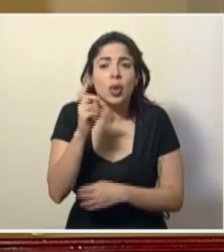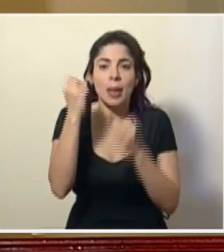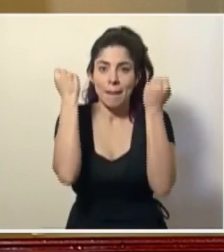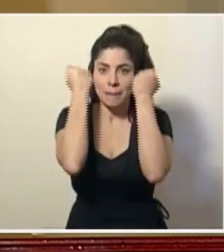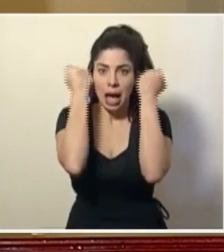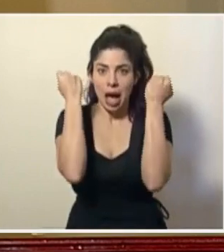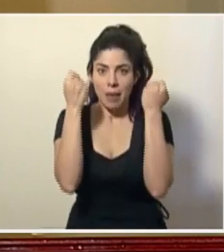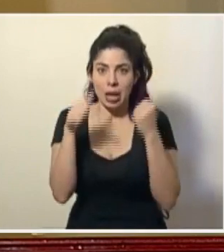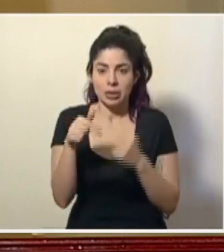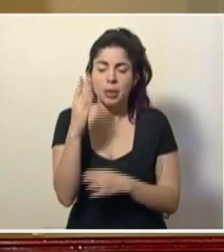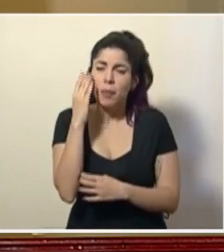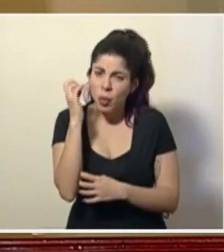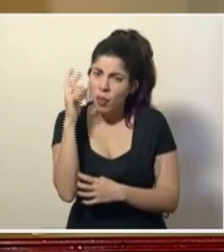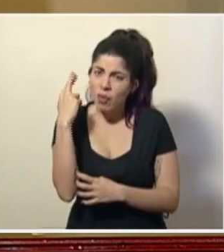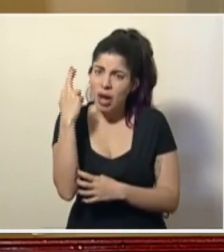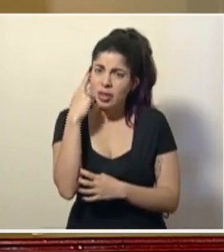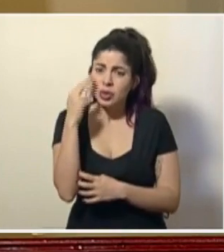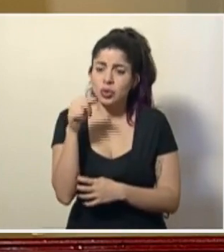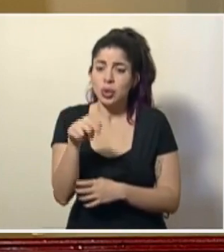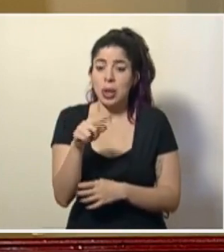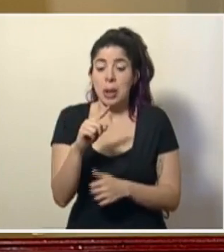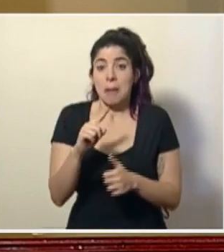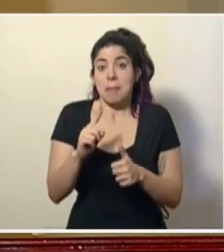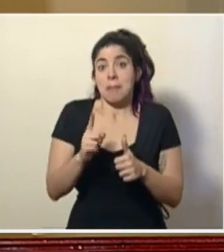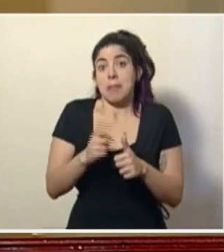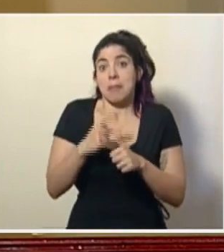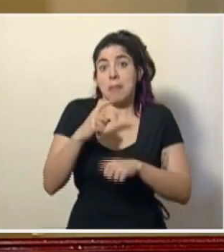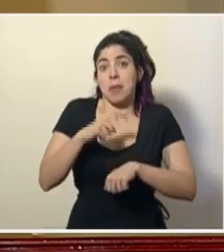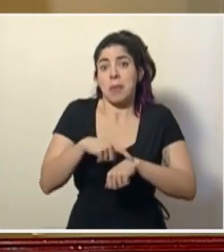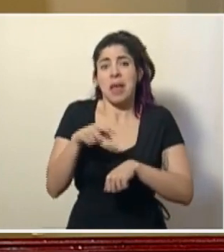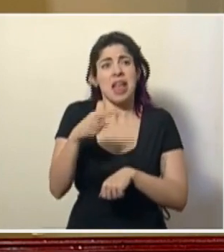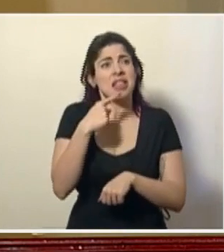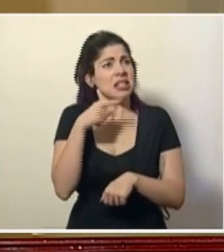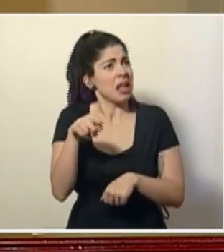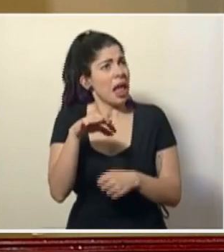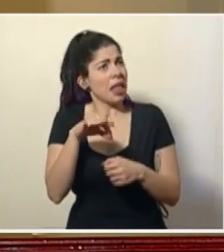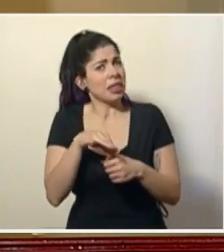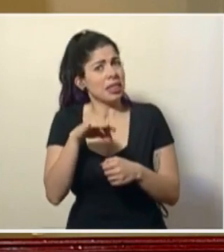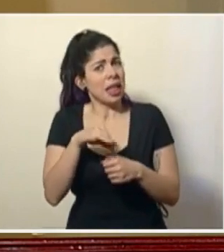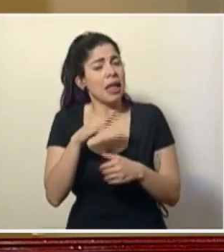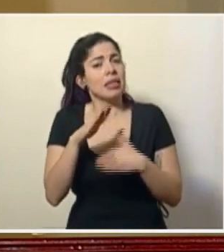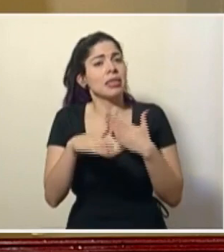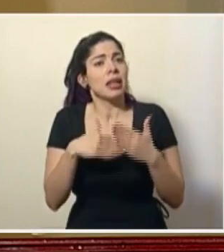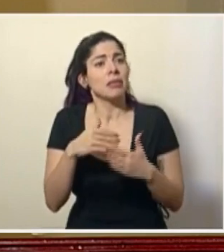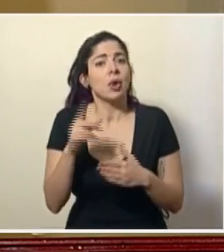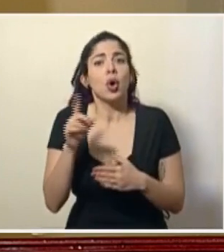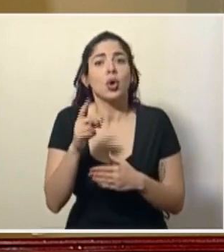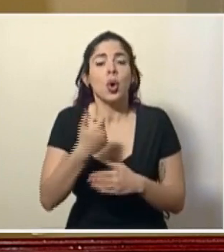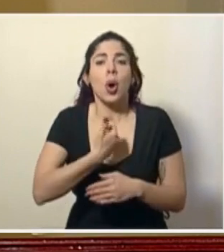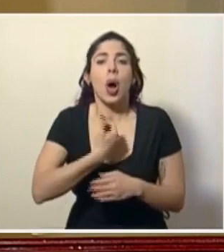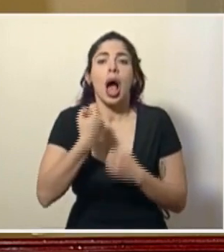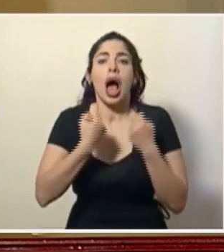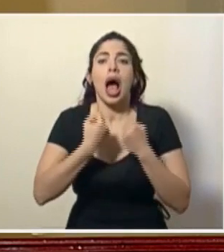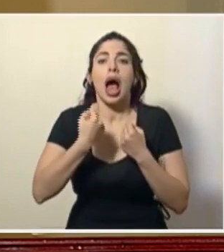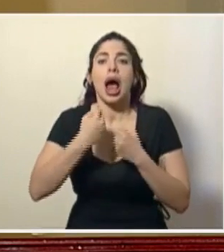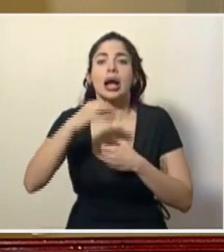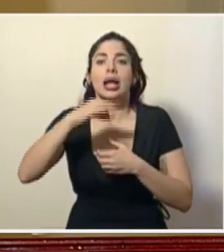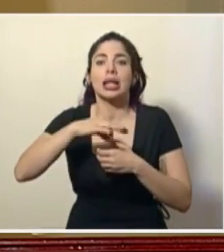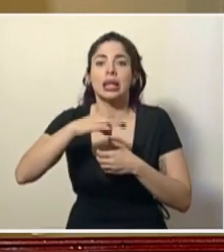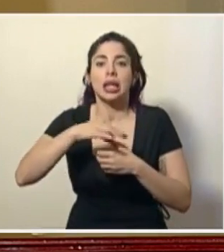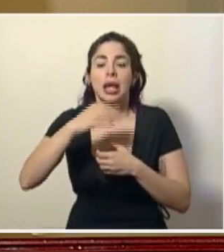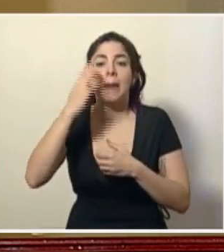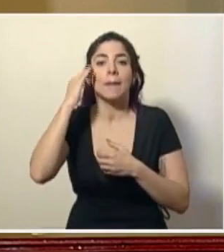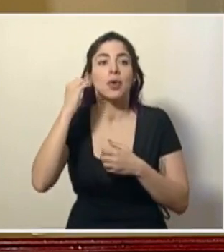distrito de Pavas, a partir de algo que en primera instancia se dijo que era un té de canastilla, después se aclaró que era un autoté, porque se tomó